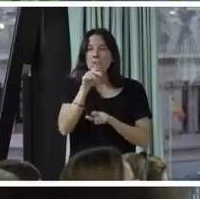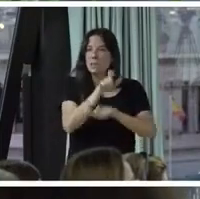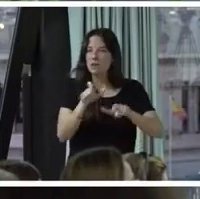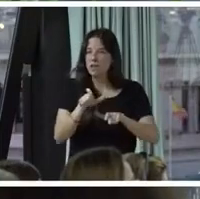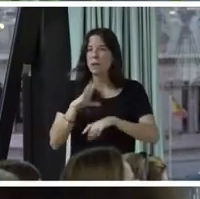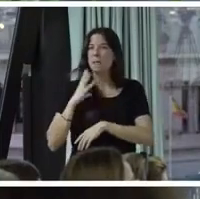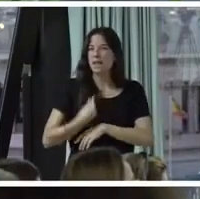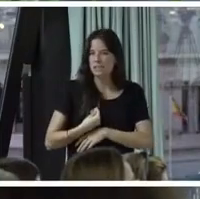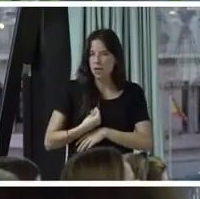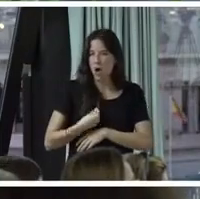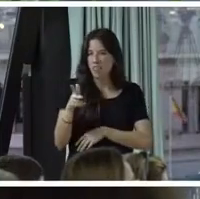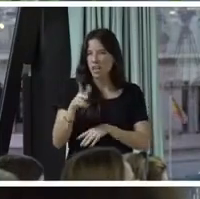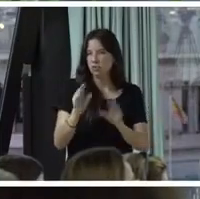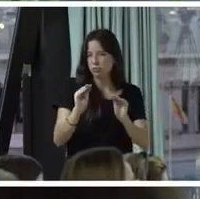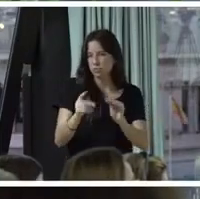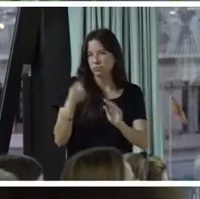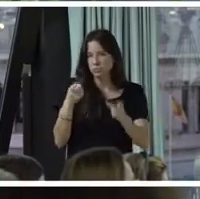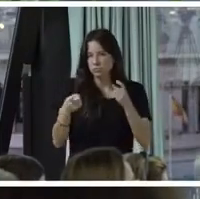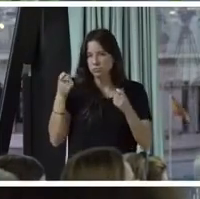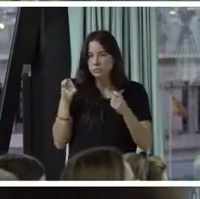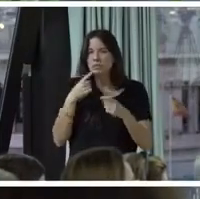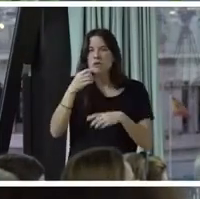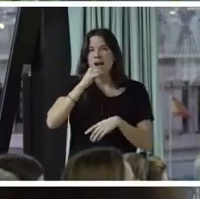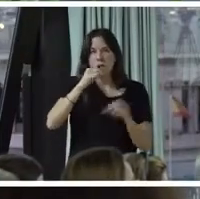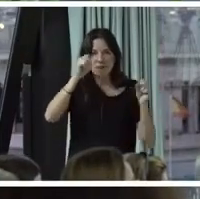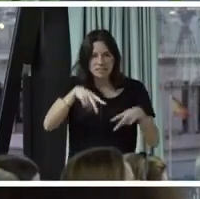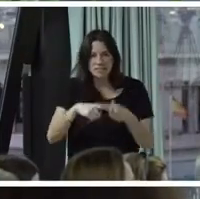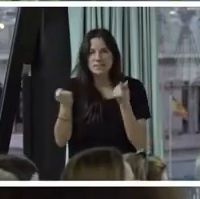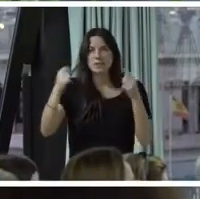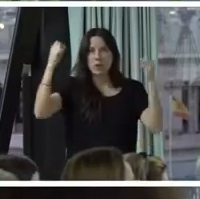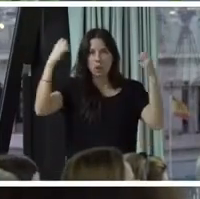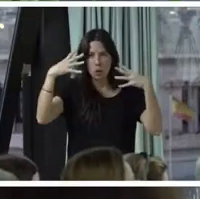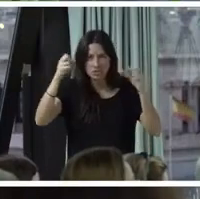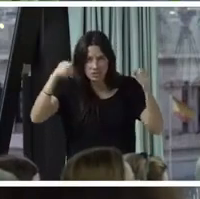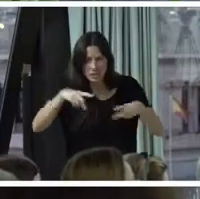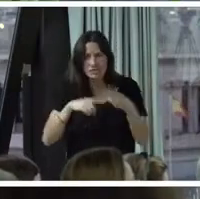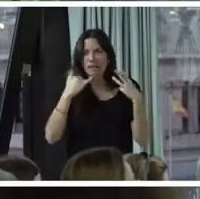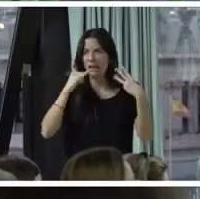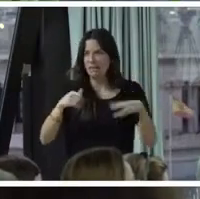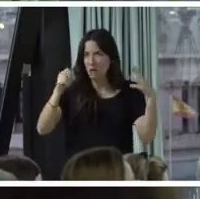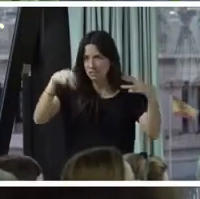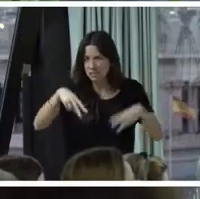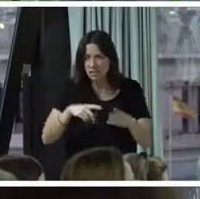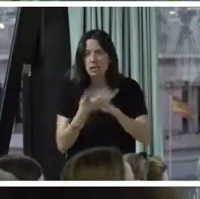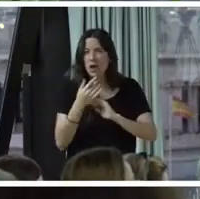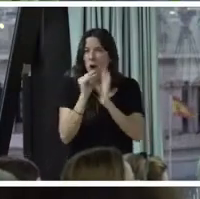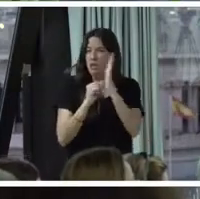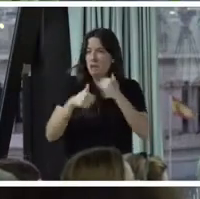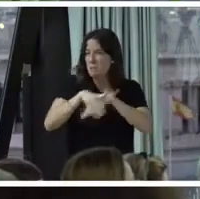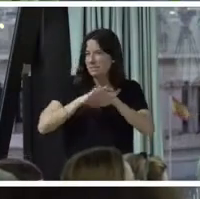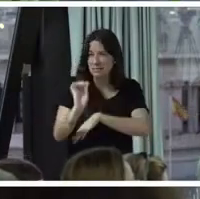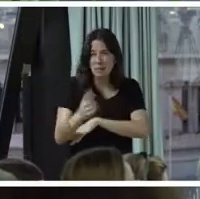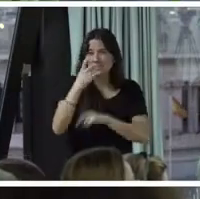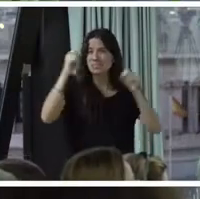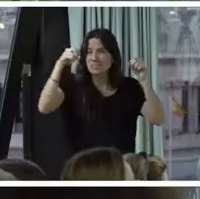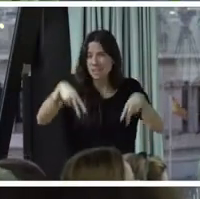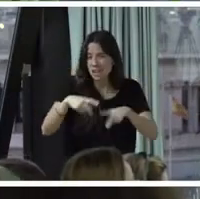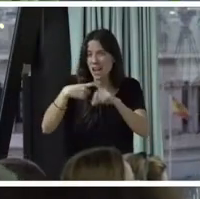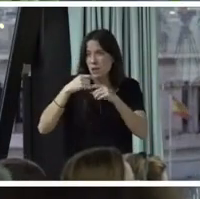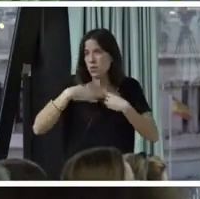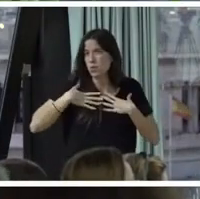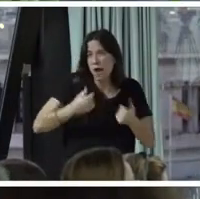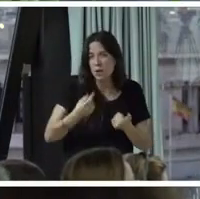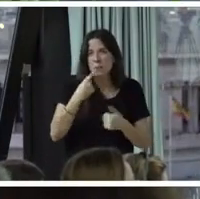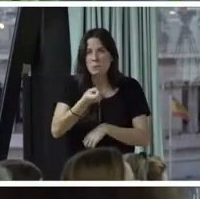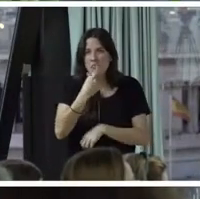población Palestina sin agua sin luz sin electricidad eh sin las condiciones más básicas a nivel a nivel humano